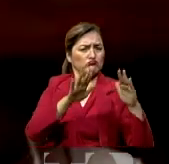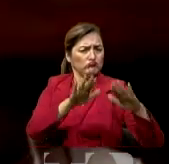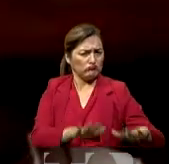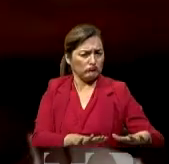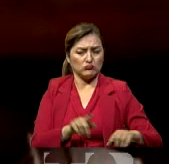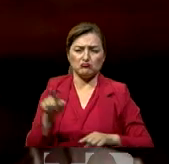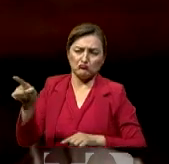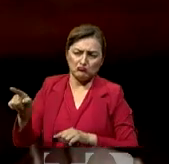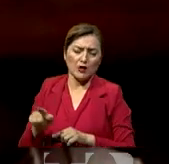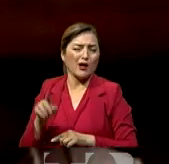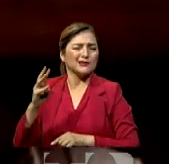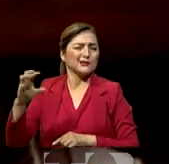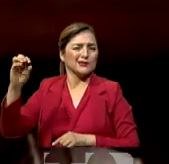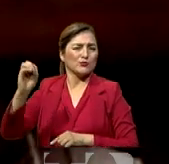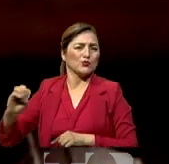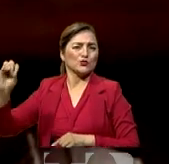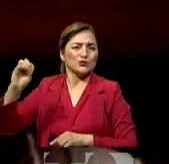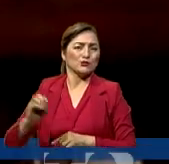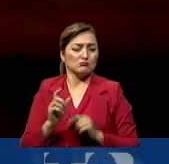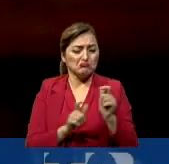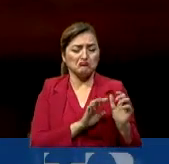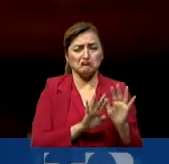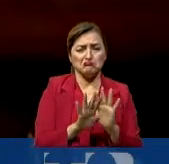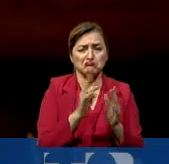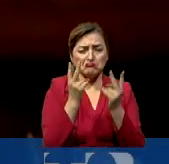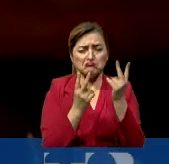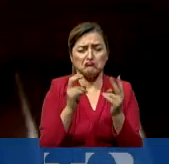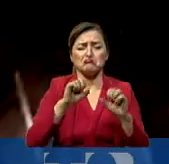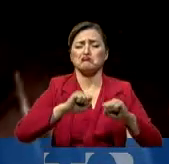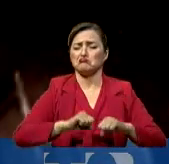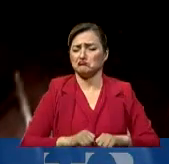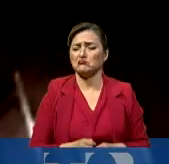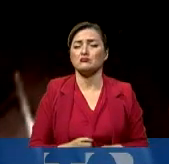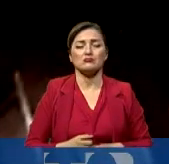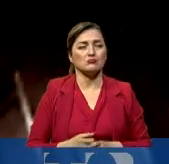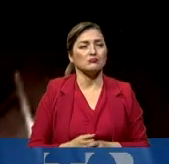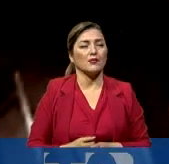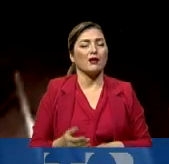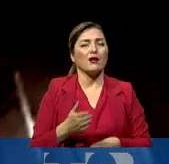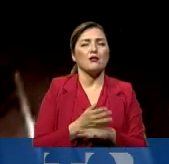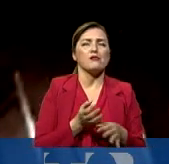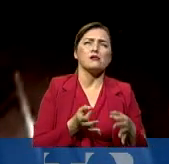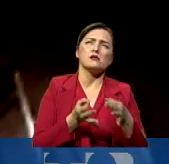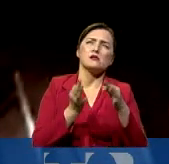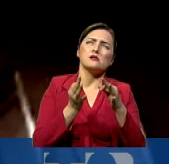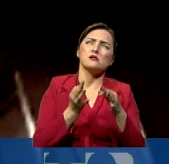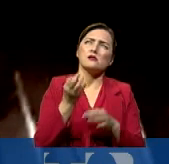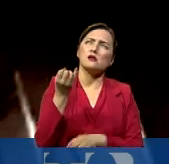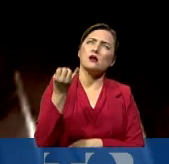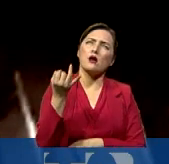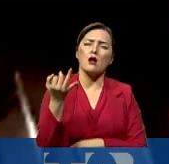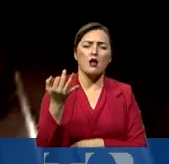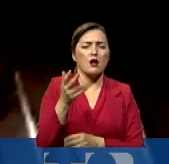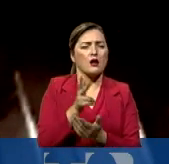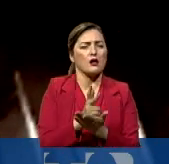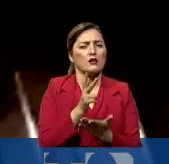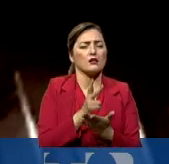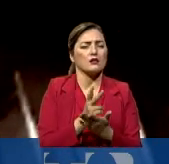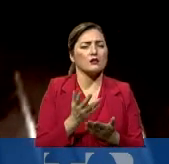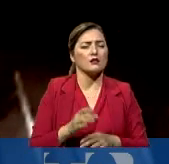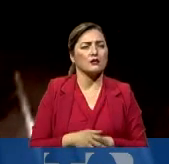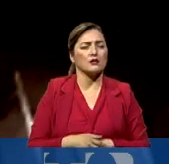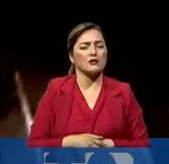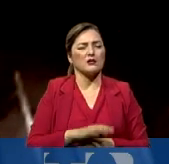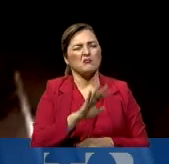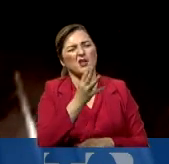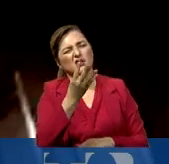de esa manera y hay afluencia de usuarios. No es que no hay usuarios. En el carnaval tuvimos en el terminal 17 días